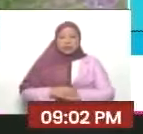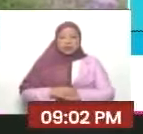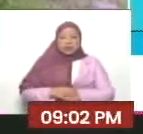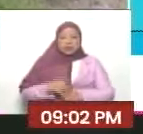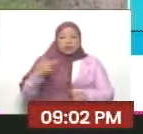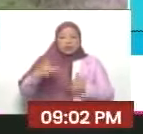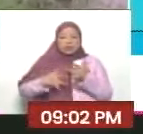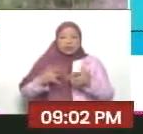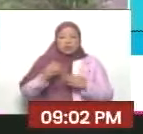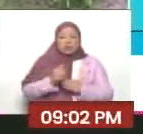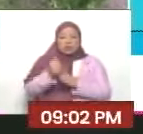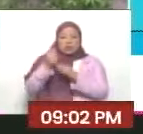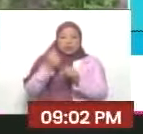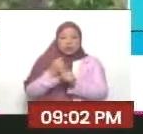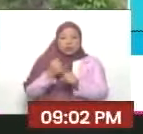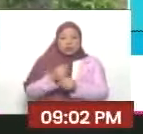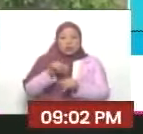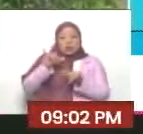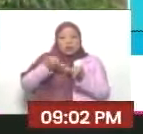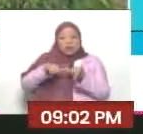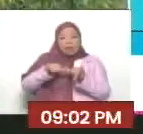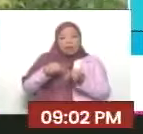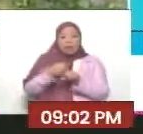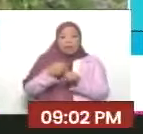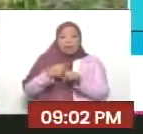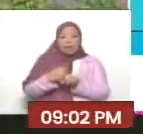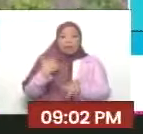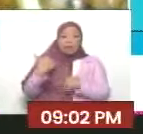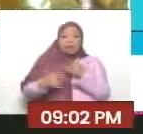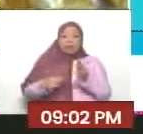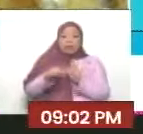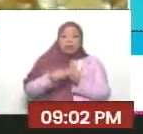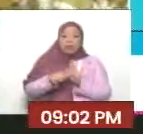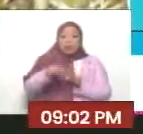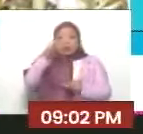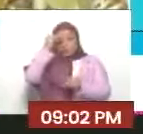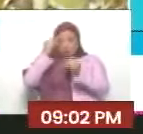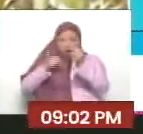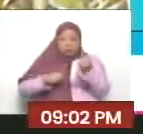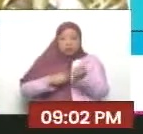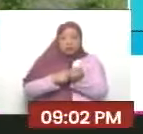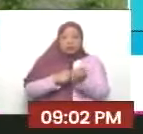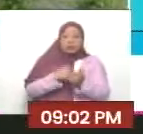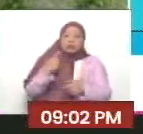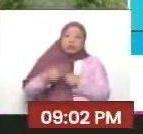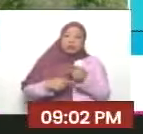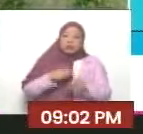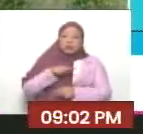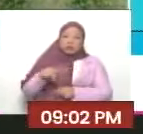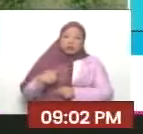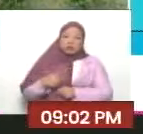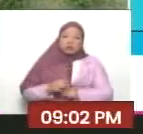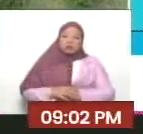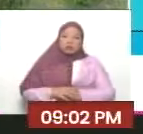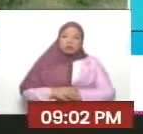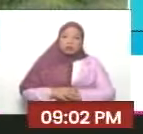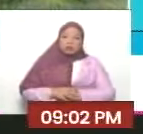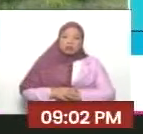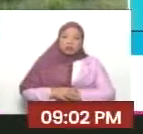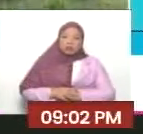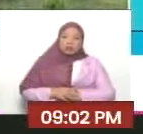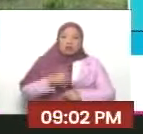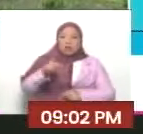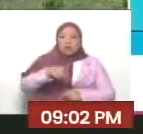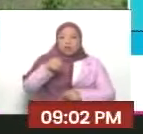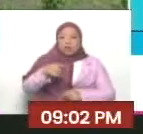que está bajo la dirección del ingeniero Miguel Marín, donde ha prestado apoyo con el programa La